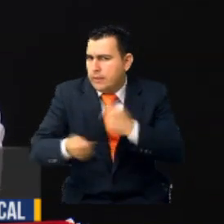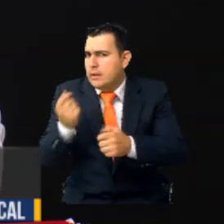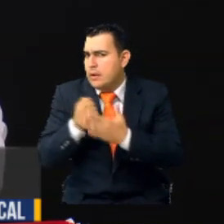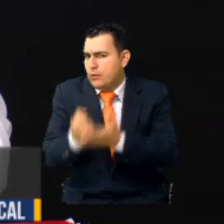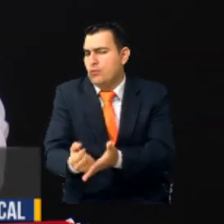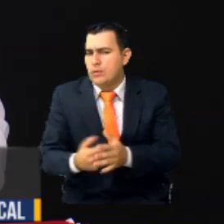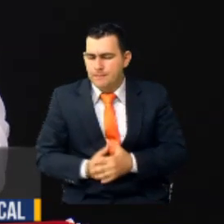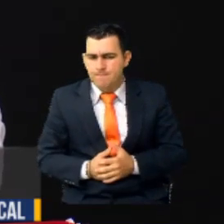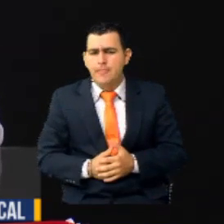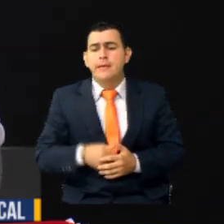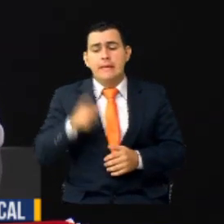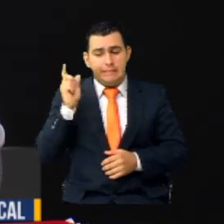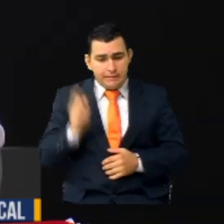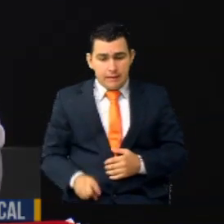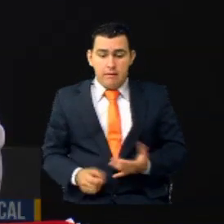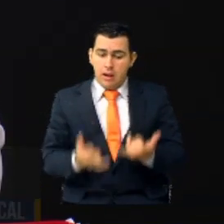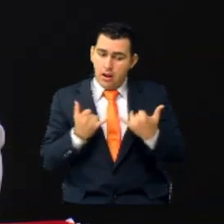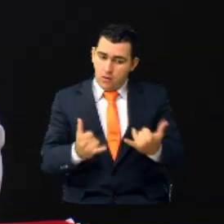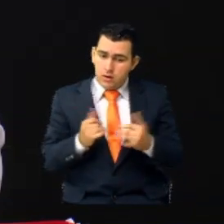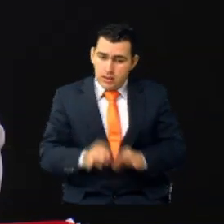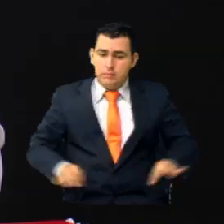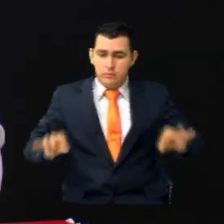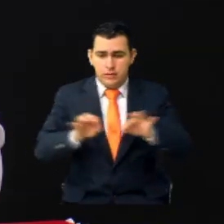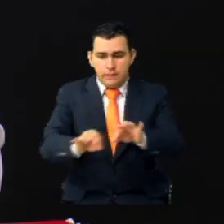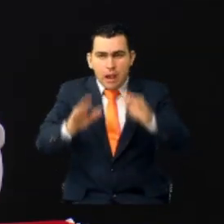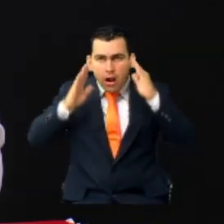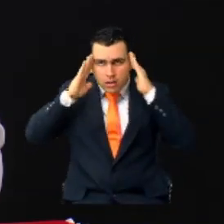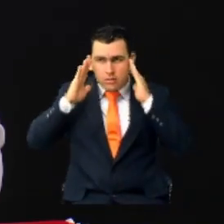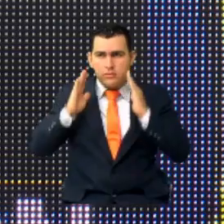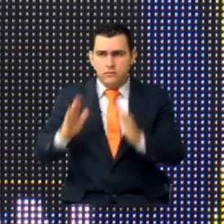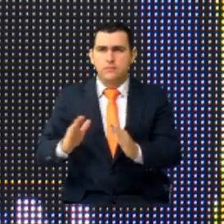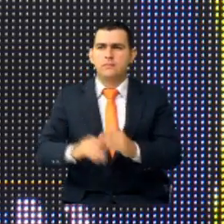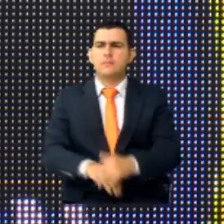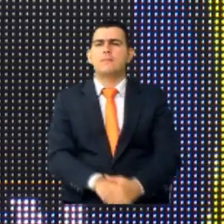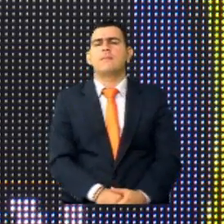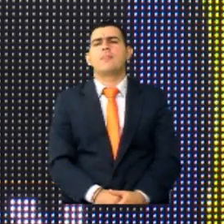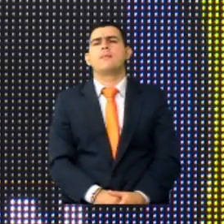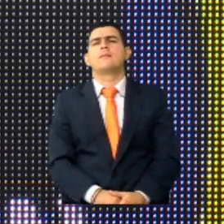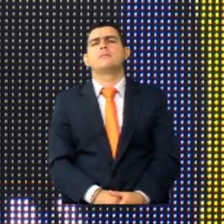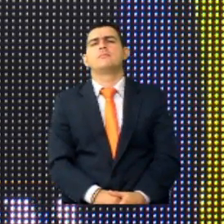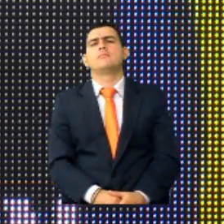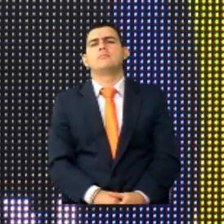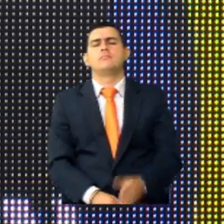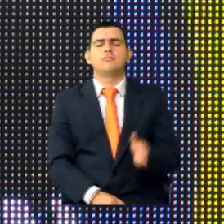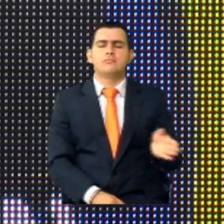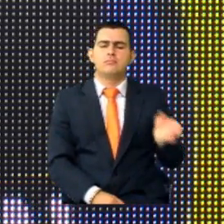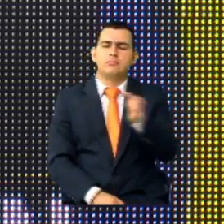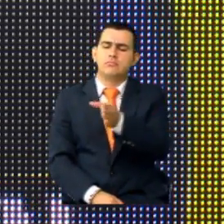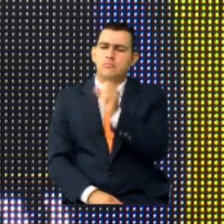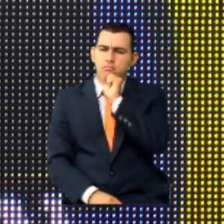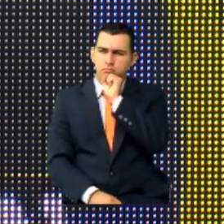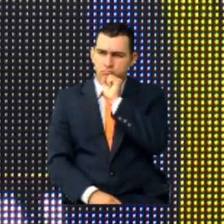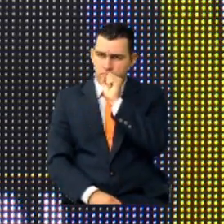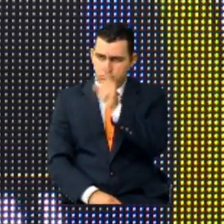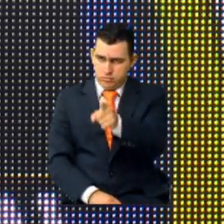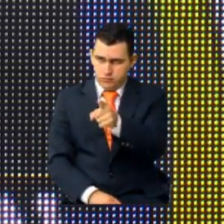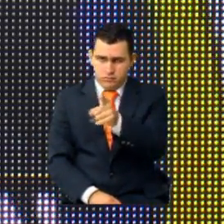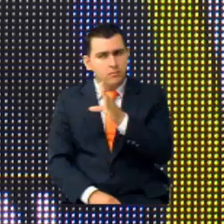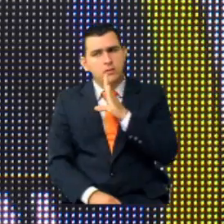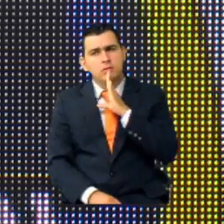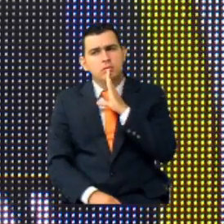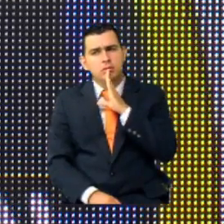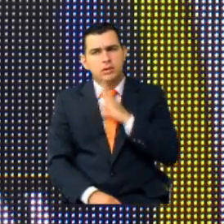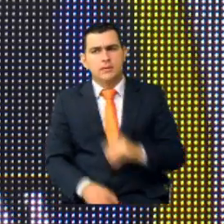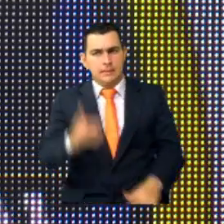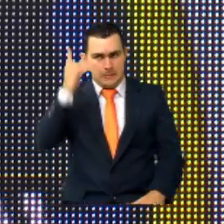municipal, comience a atender situaciones como esas. El turno de preguntar ahora es para Luis Alberto Delgado. Le pregunta el candidato